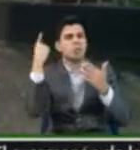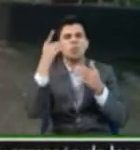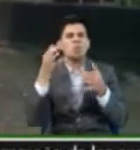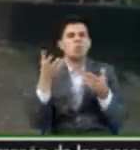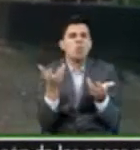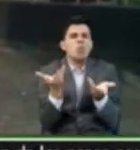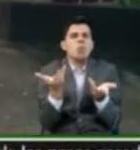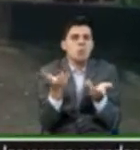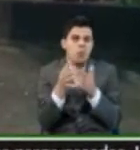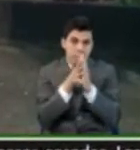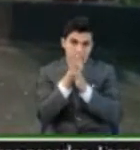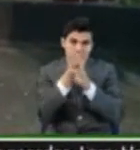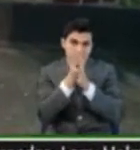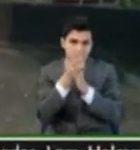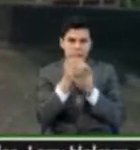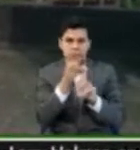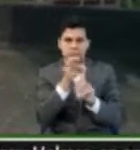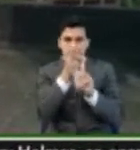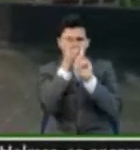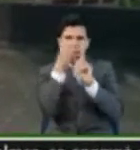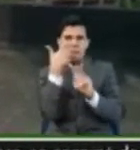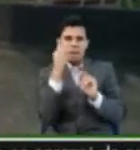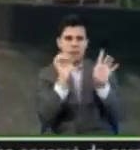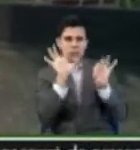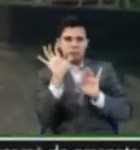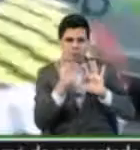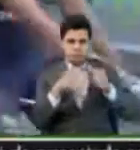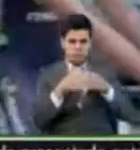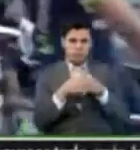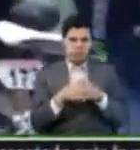todo lo que pasa tras finalizada la etapa competitiva.